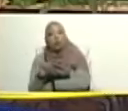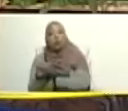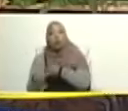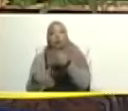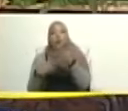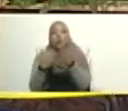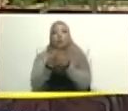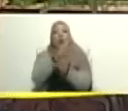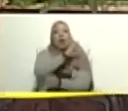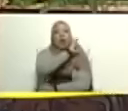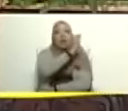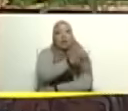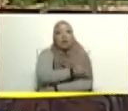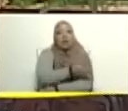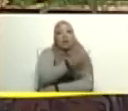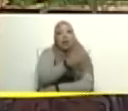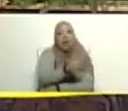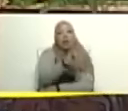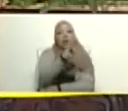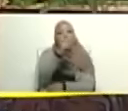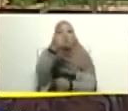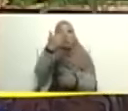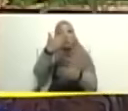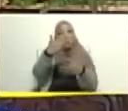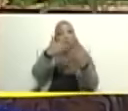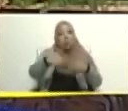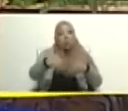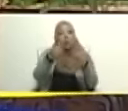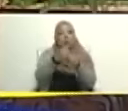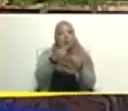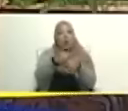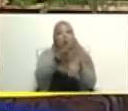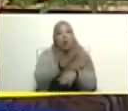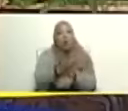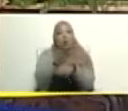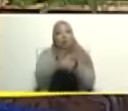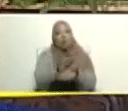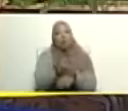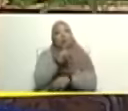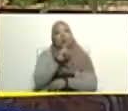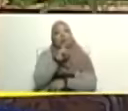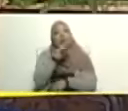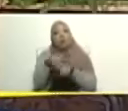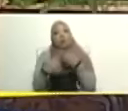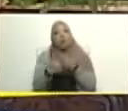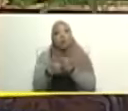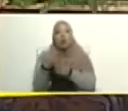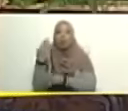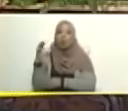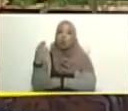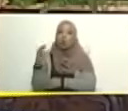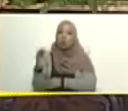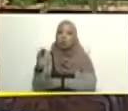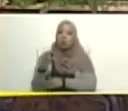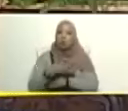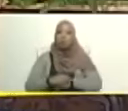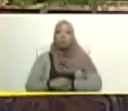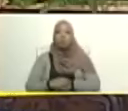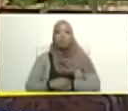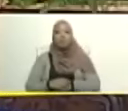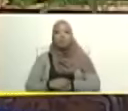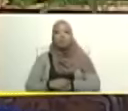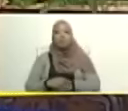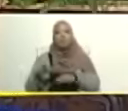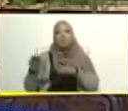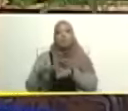energías que aún subsisten para tratar de mantener las deficiencias que puede haber en Colombia. Materias